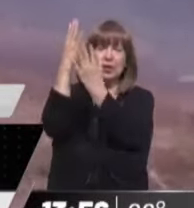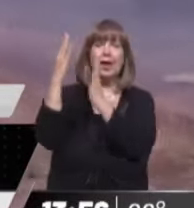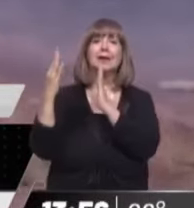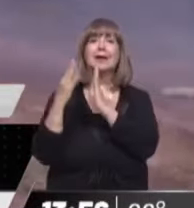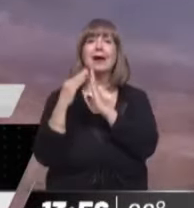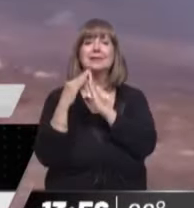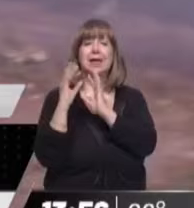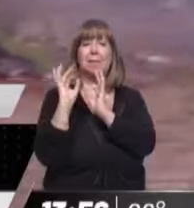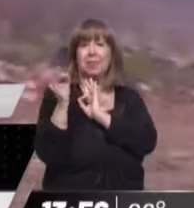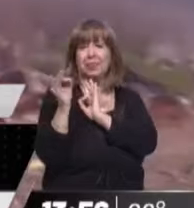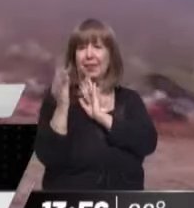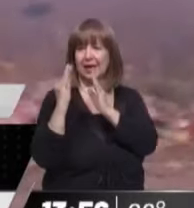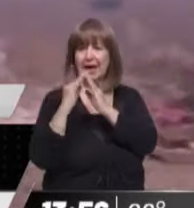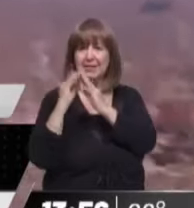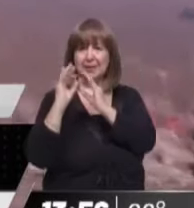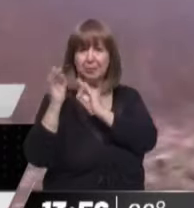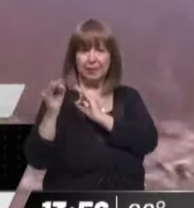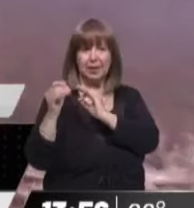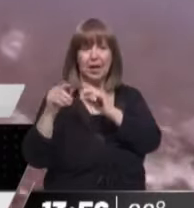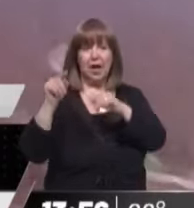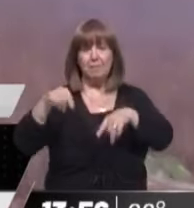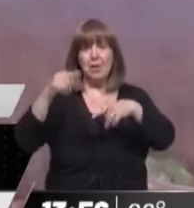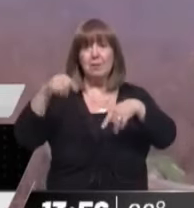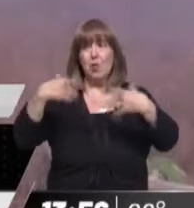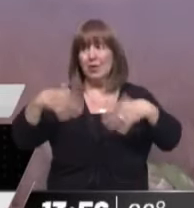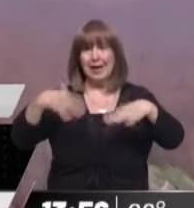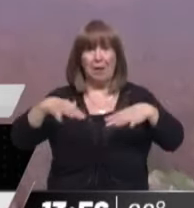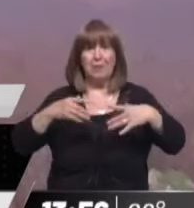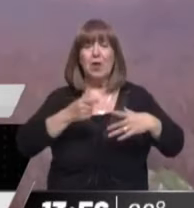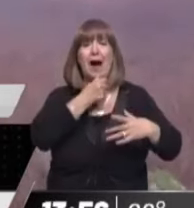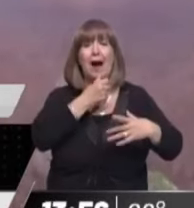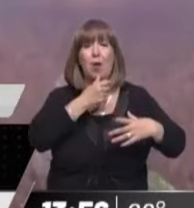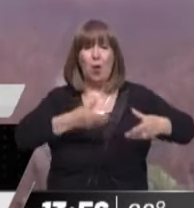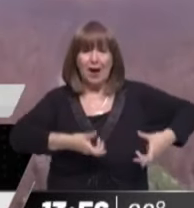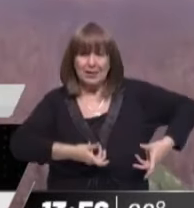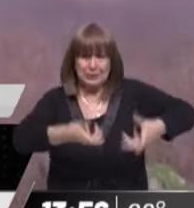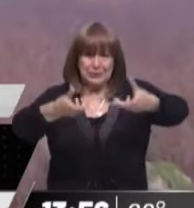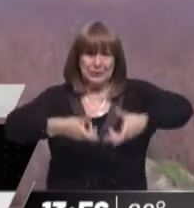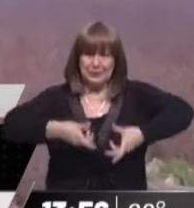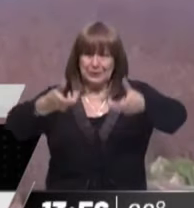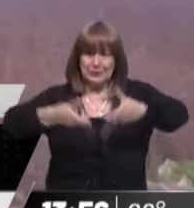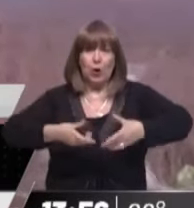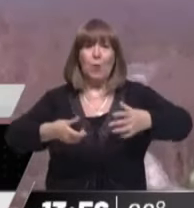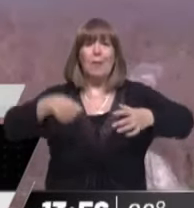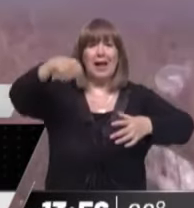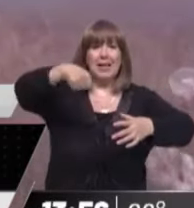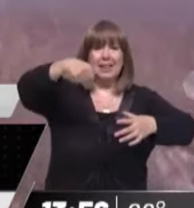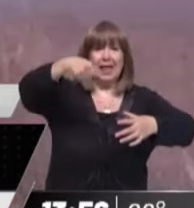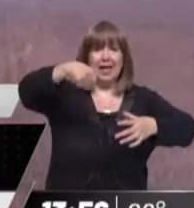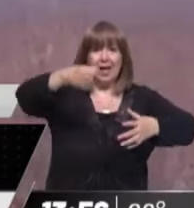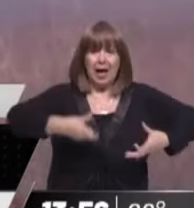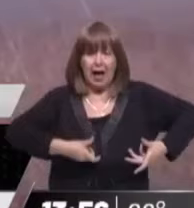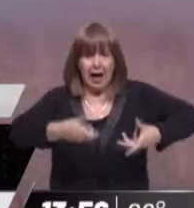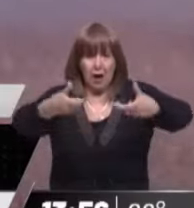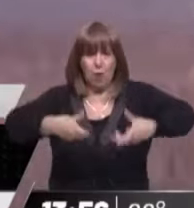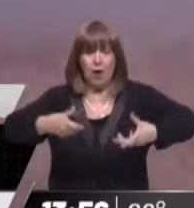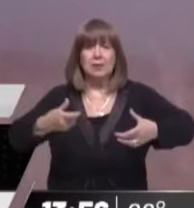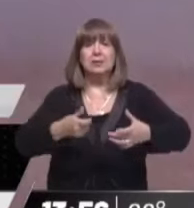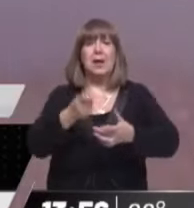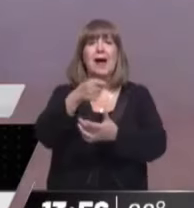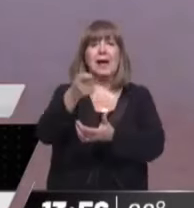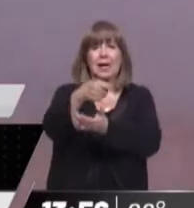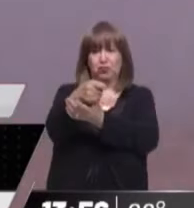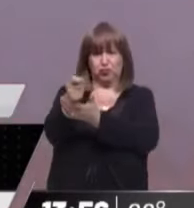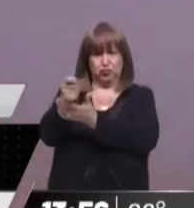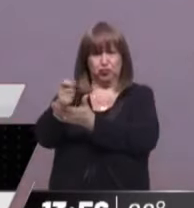ustedes están viendo en imágenes. Fíjense cómo los vecinos empezaron a tirar agua con un balde y con una